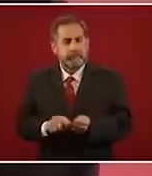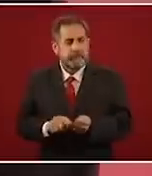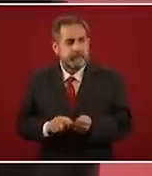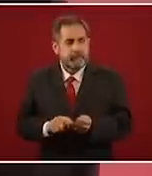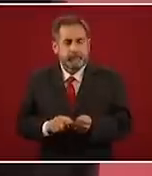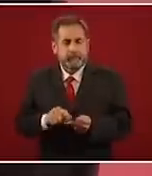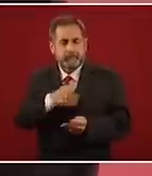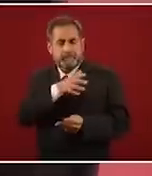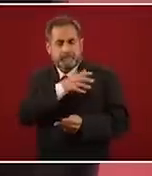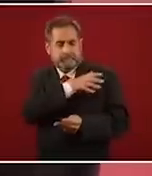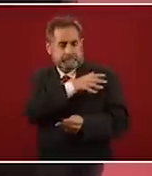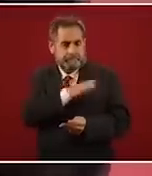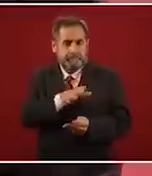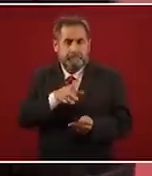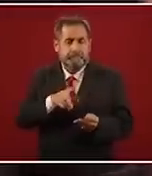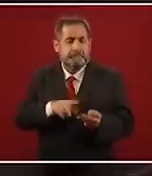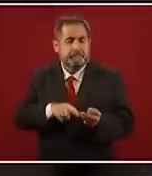el general